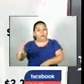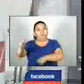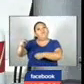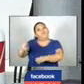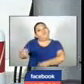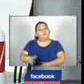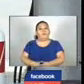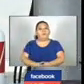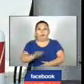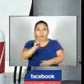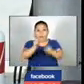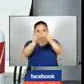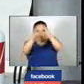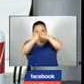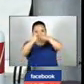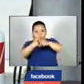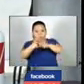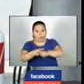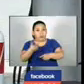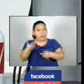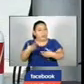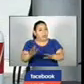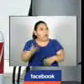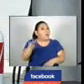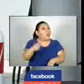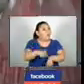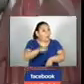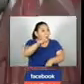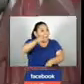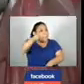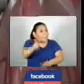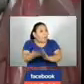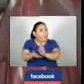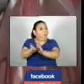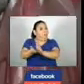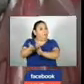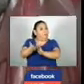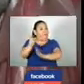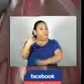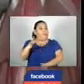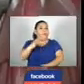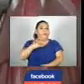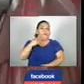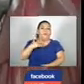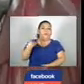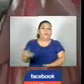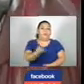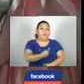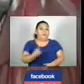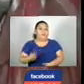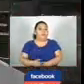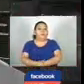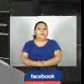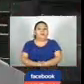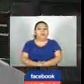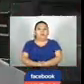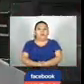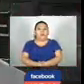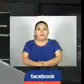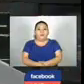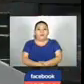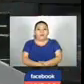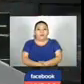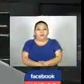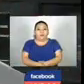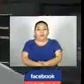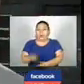$3.21. Cambios efectuados en el lapso de un mes. Situación percibida ya por los salvadoreños. Más o menos, ¿con